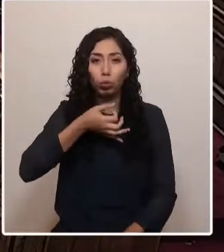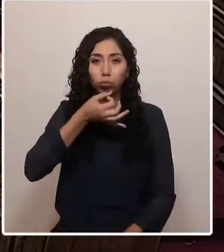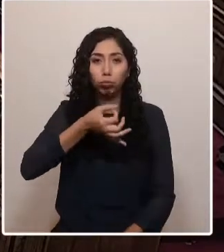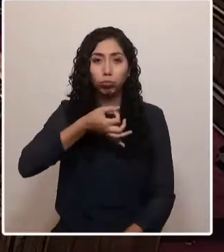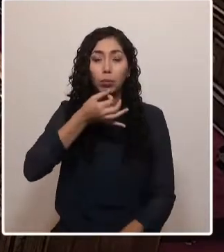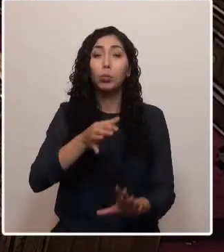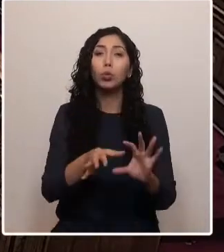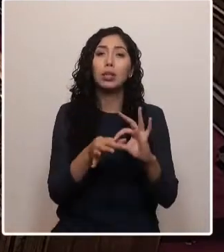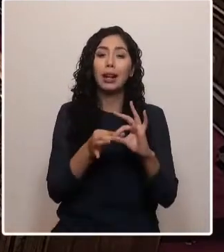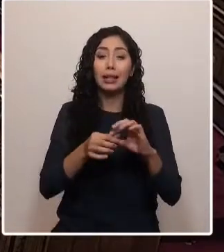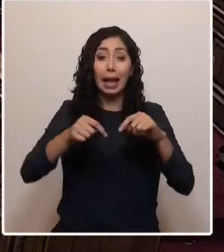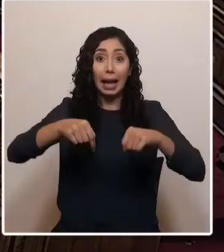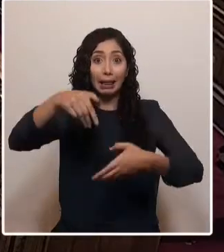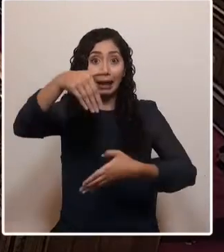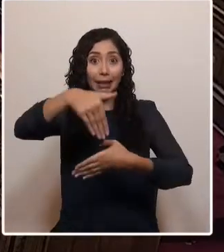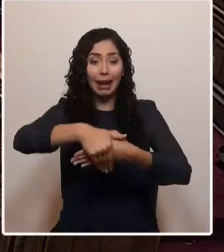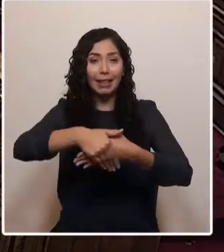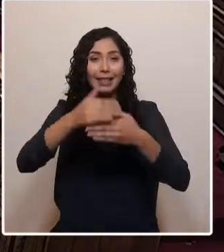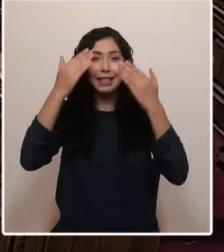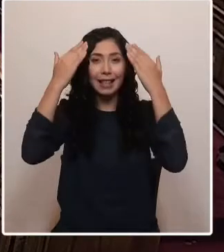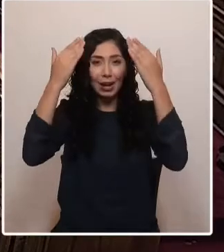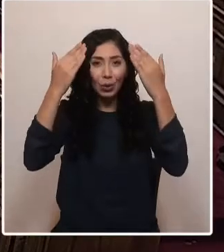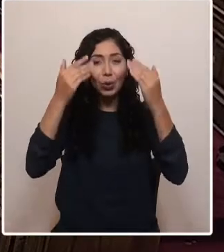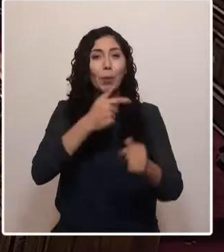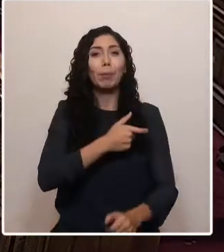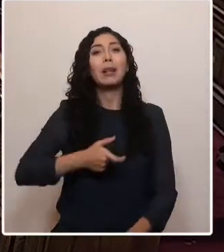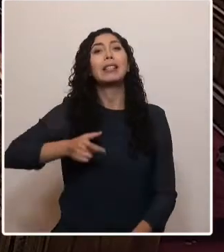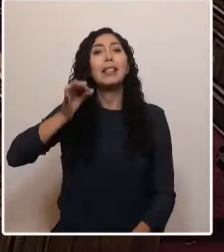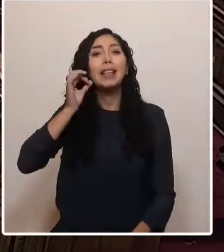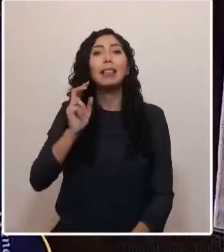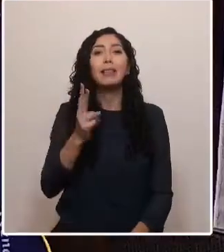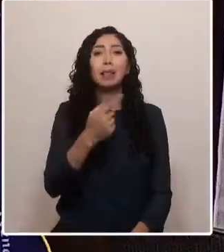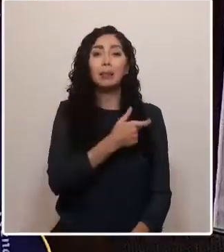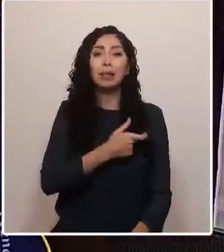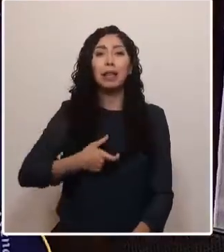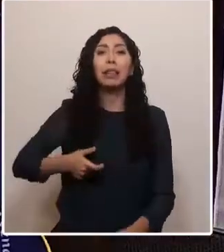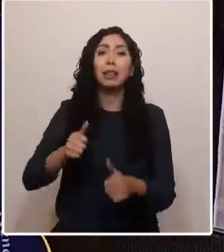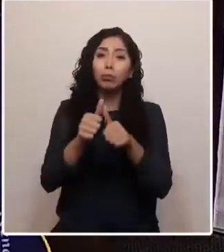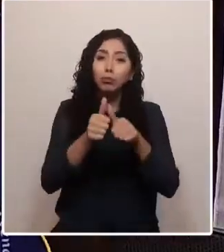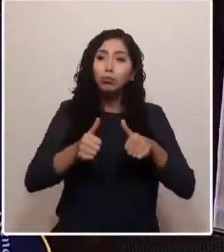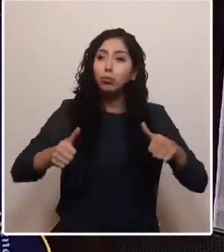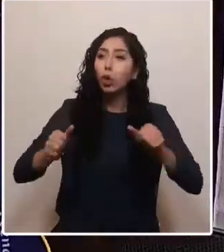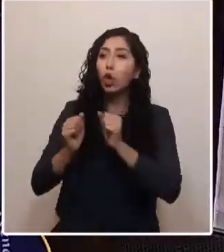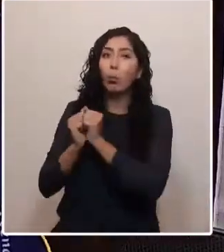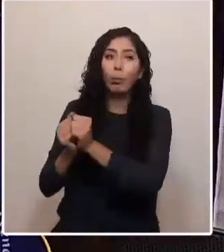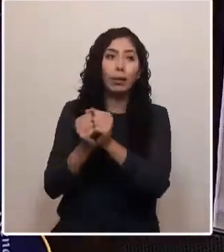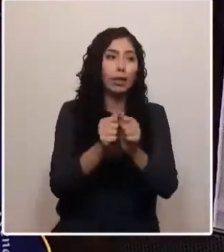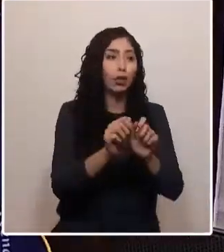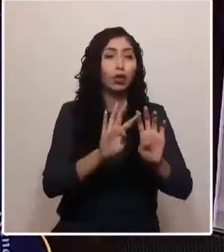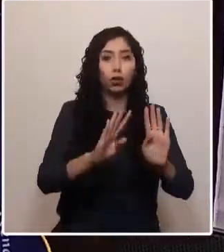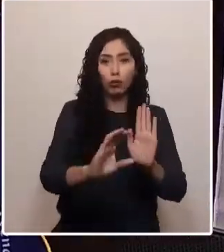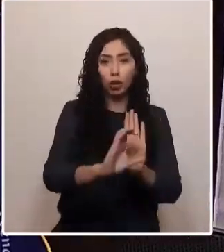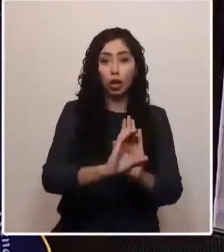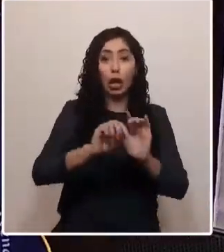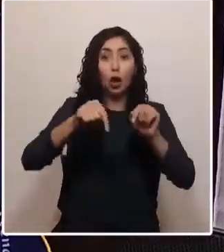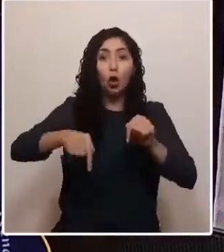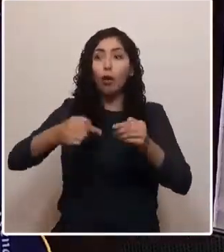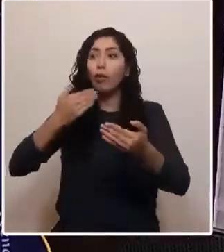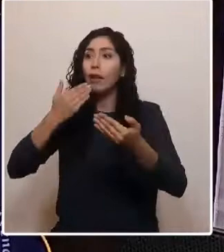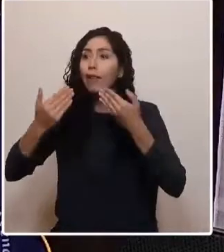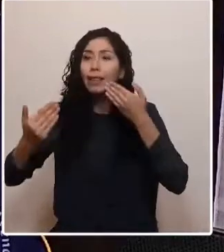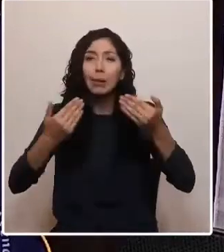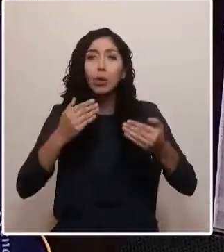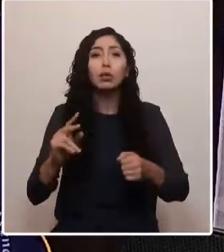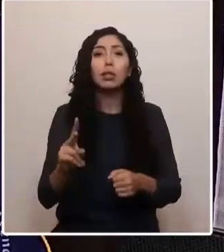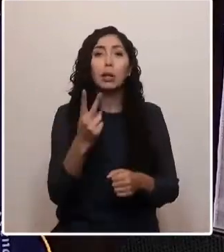Saludo esta tarde de otoño a la presidenta, vicepresidenta, mesa directiva, compañeros convencionales. Hoy debatimos y votamos este segundo informe de